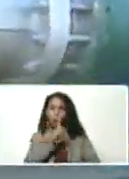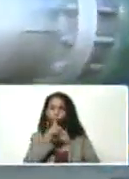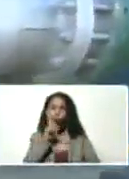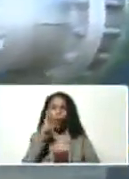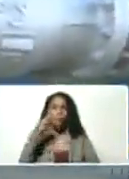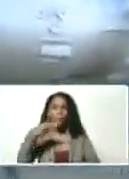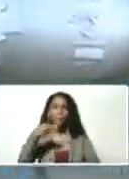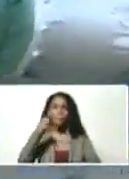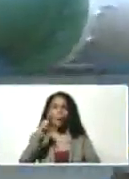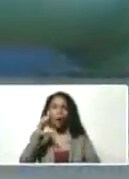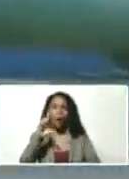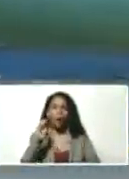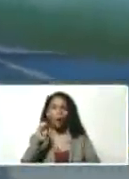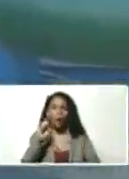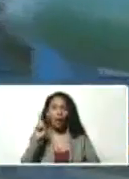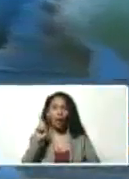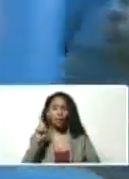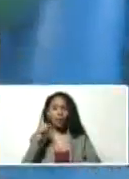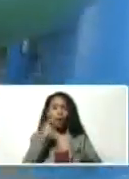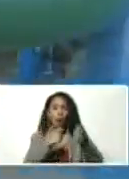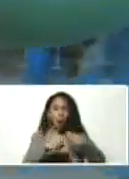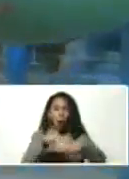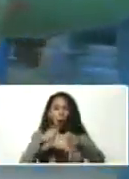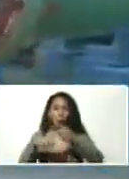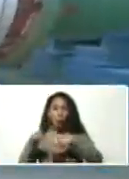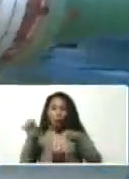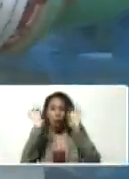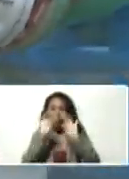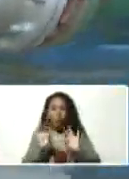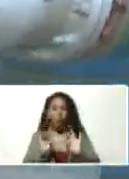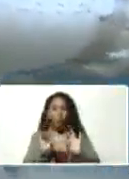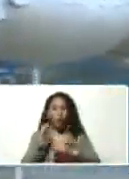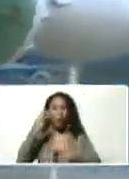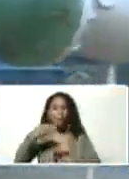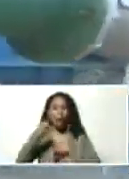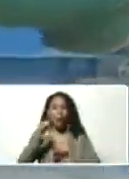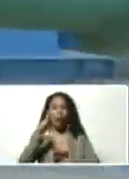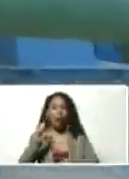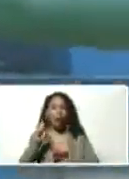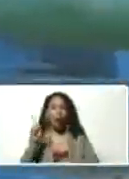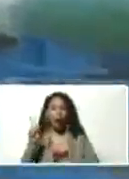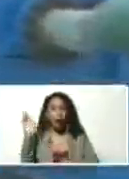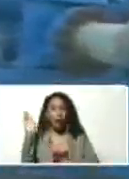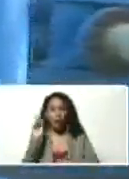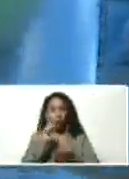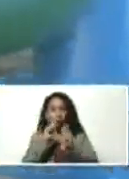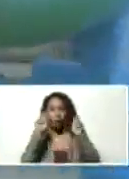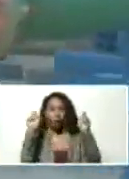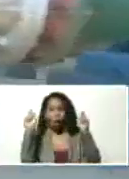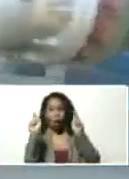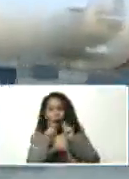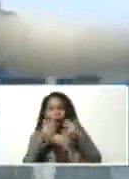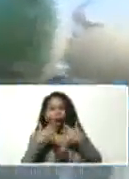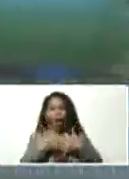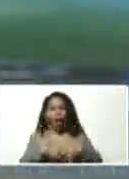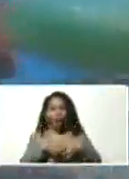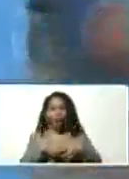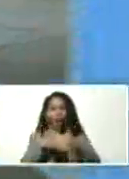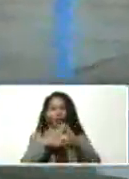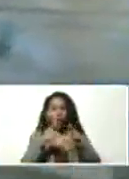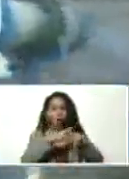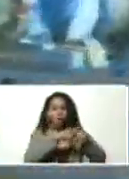El propileno se comercializa, presidente, en forma de pele. Ahí viene su transformación en la industria, en todos